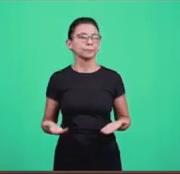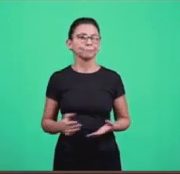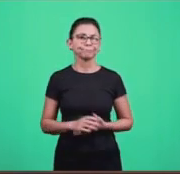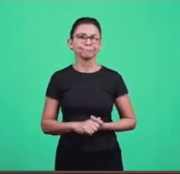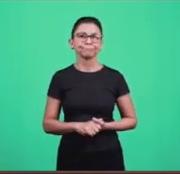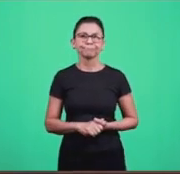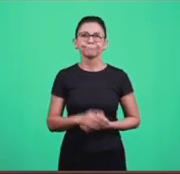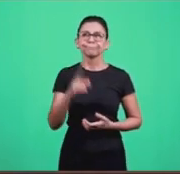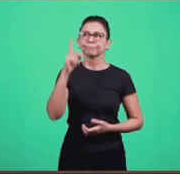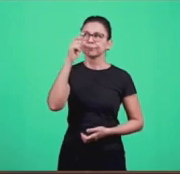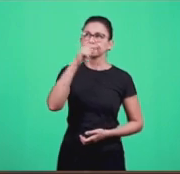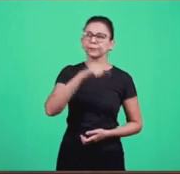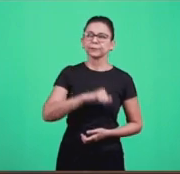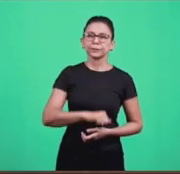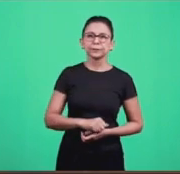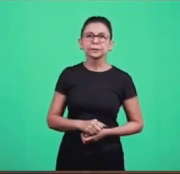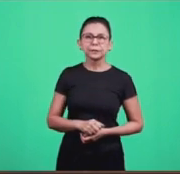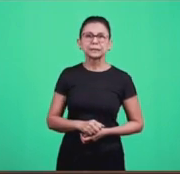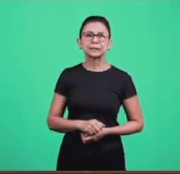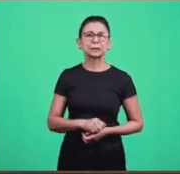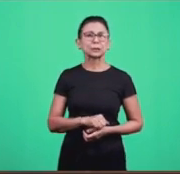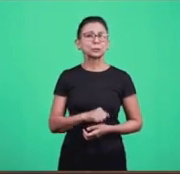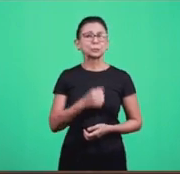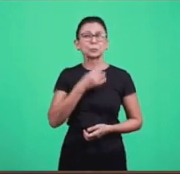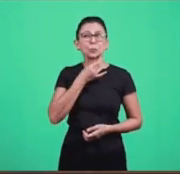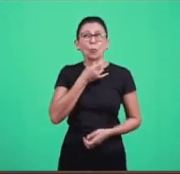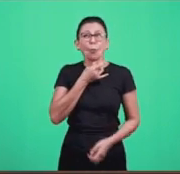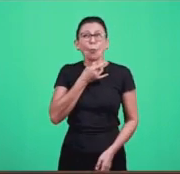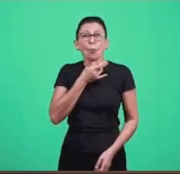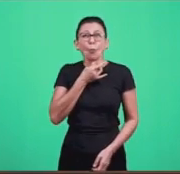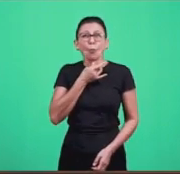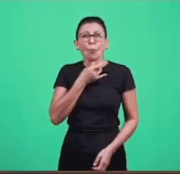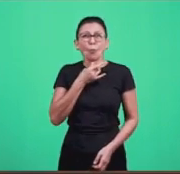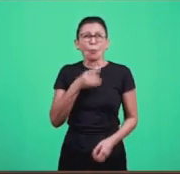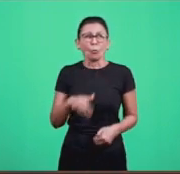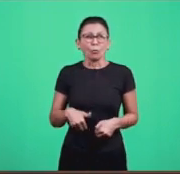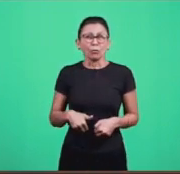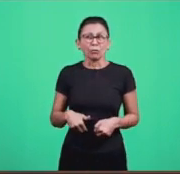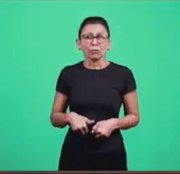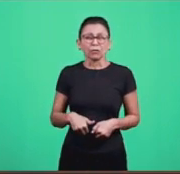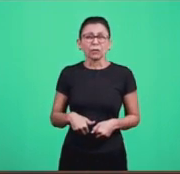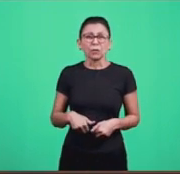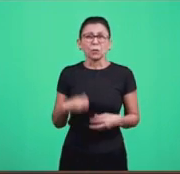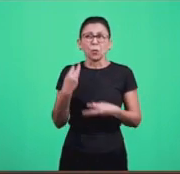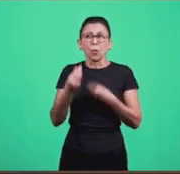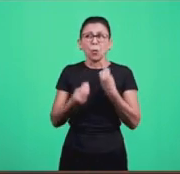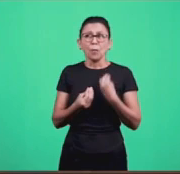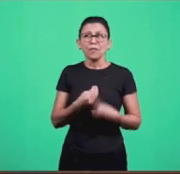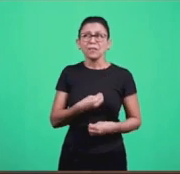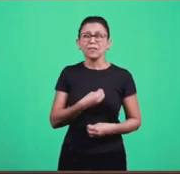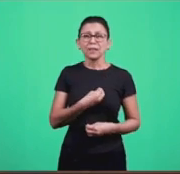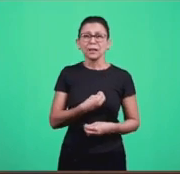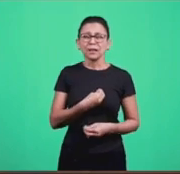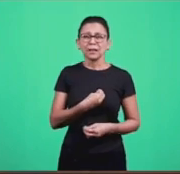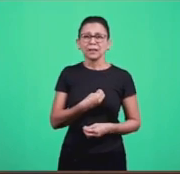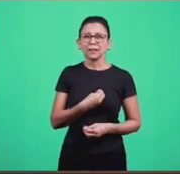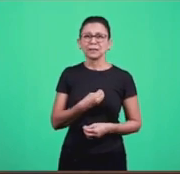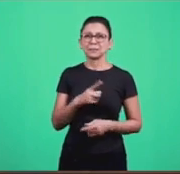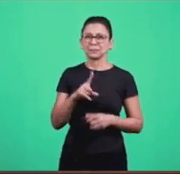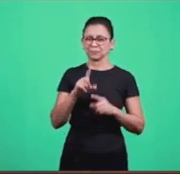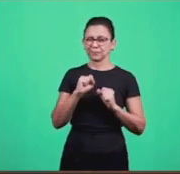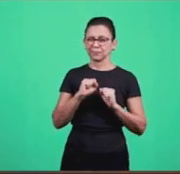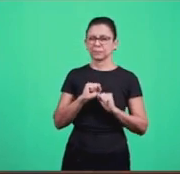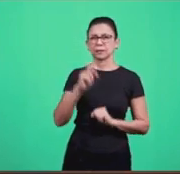Y él ¿de qué viviría? A ver, era tiempo de sequía, de sed, de hambre. ¿Cómo es